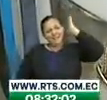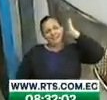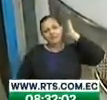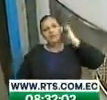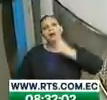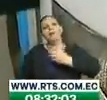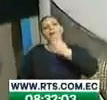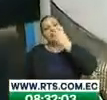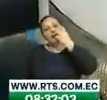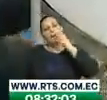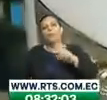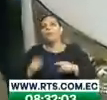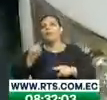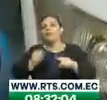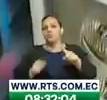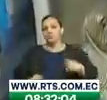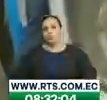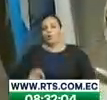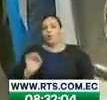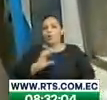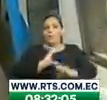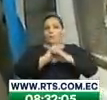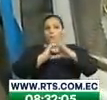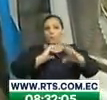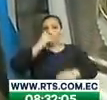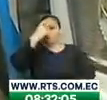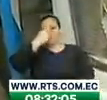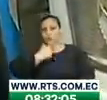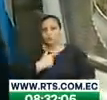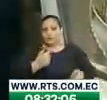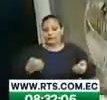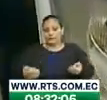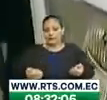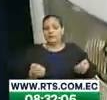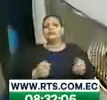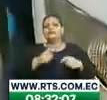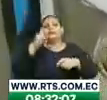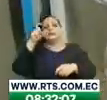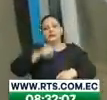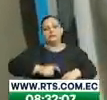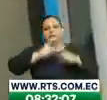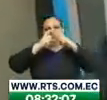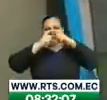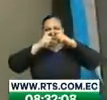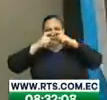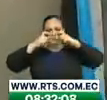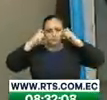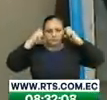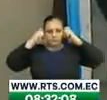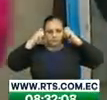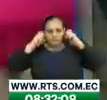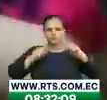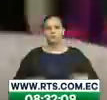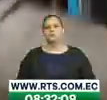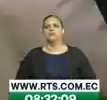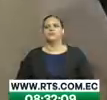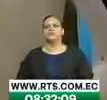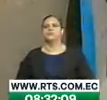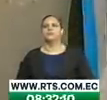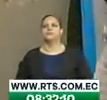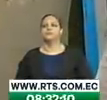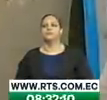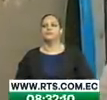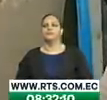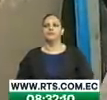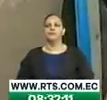los conductores. Y lo más principal, que los buses lleven la capacidad que está establecida, es decir, no personas de pie. Esto se ha visto muy